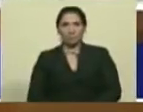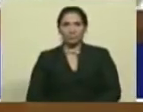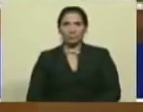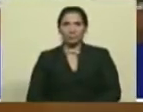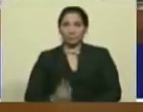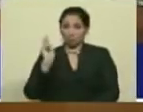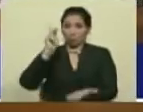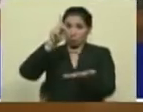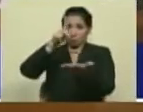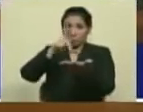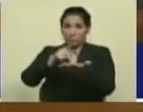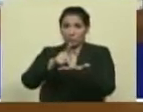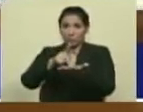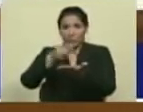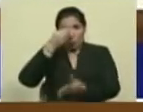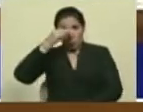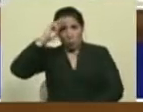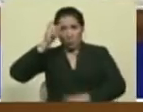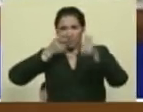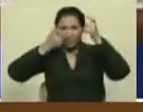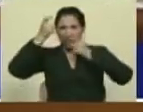Llegó a Cuba Chávez,